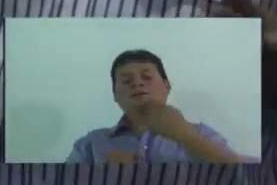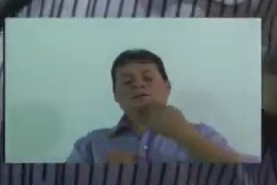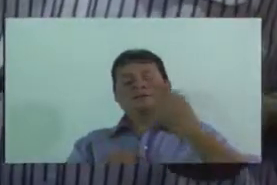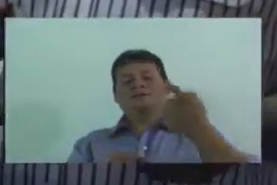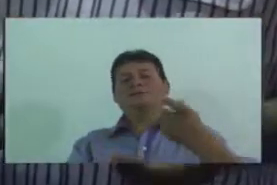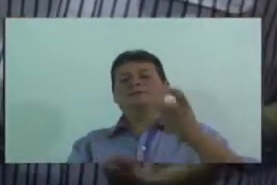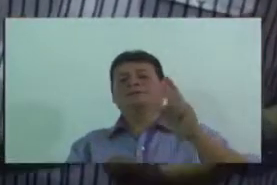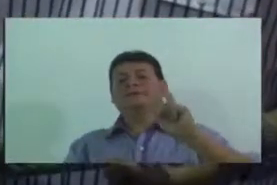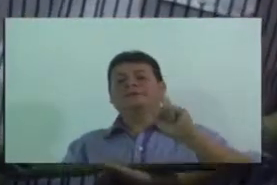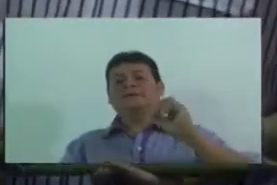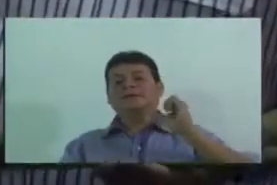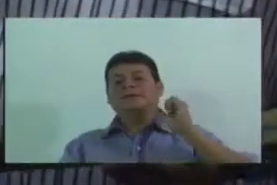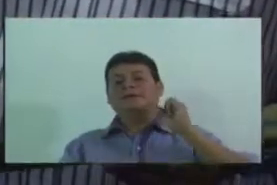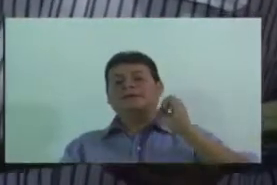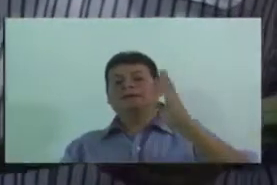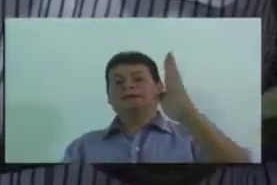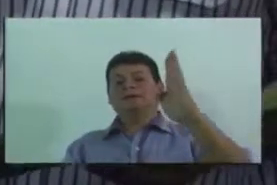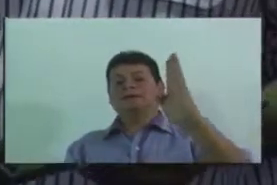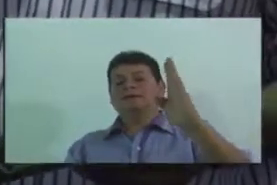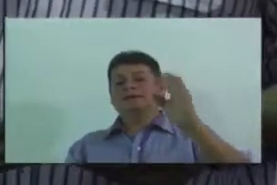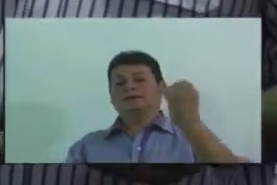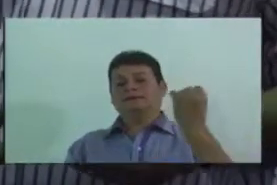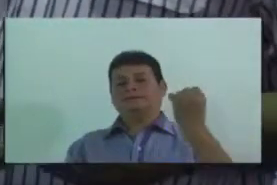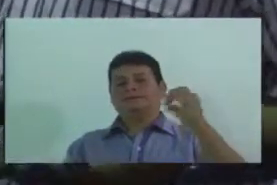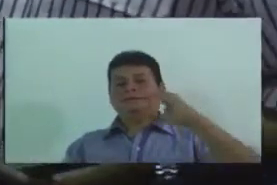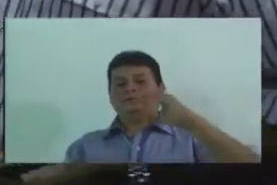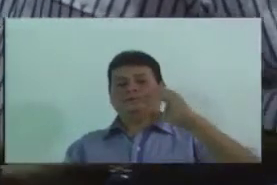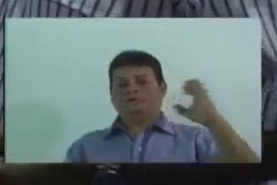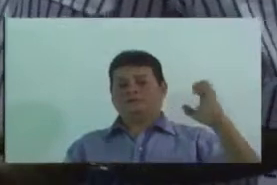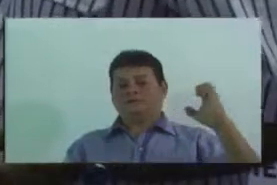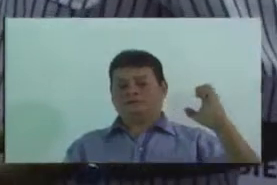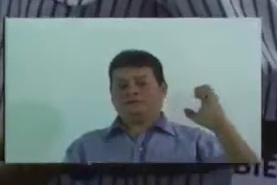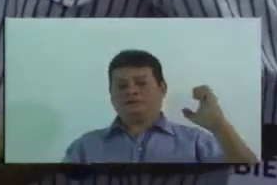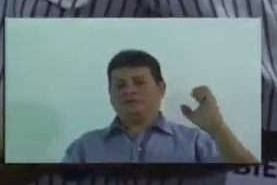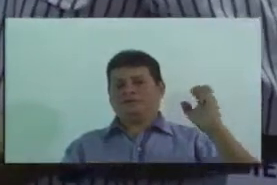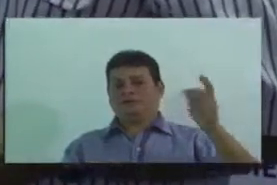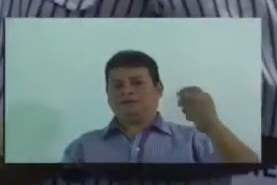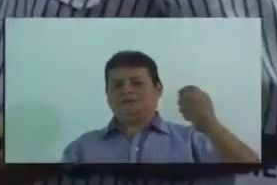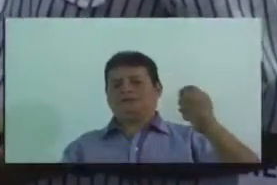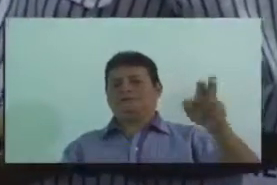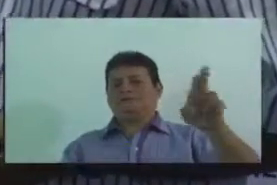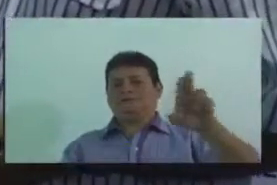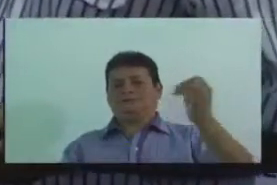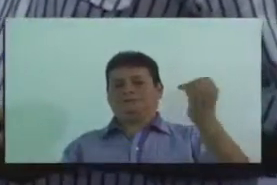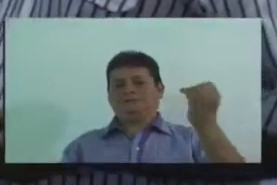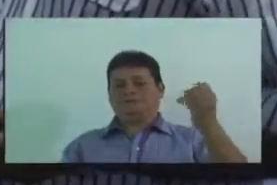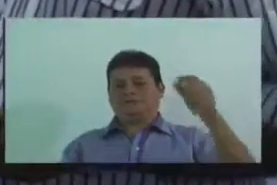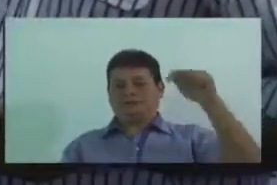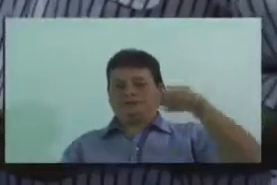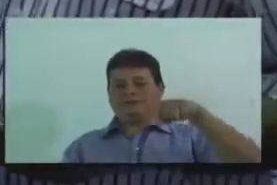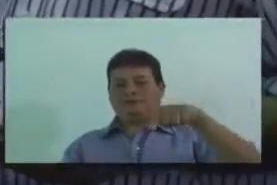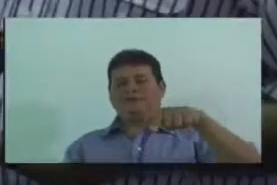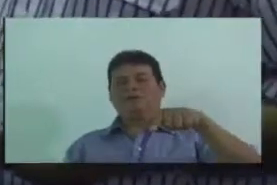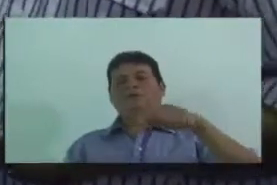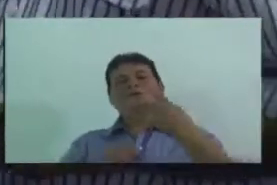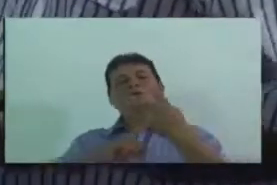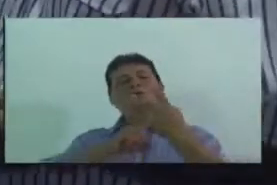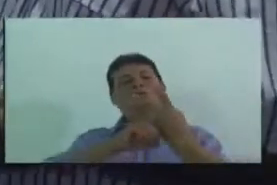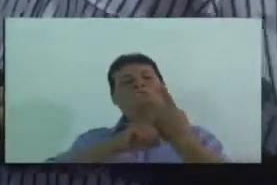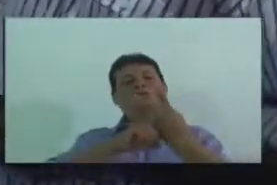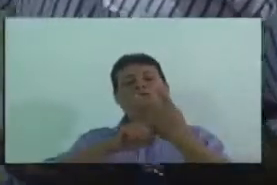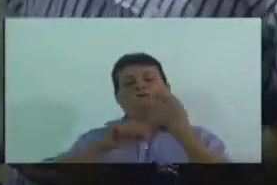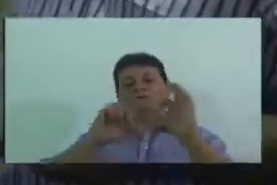la bisectriz de un ángulo? Es la semirrecta que, partiendo del origen, lo divide a un ángulo en dos ángulos iguales.